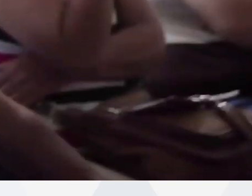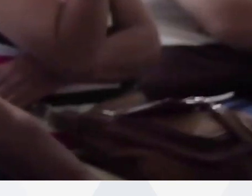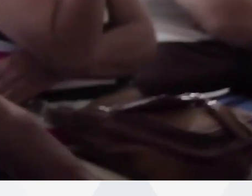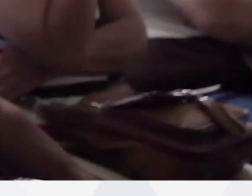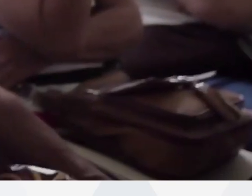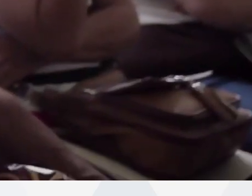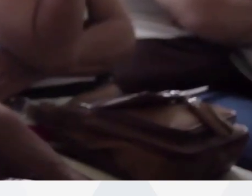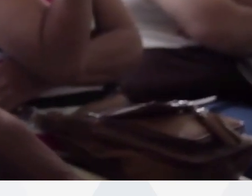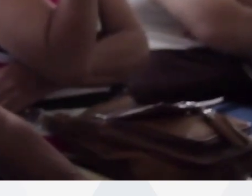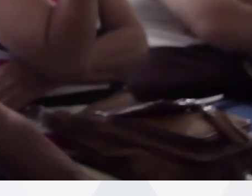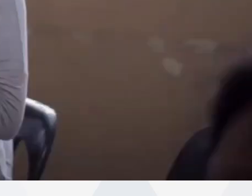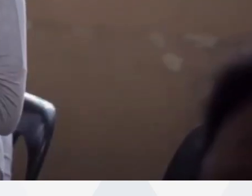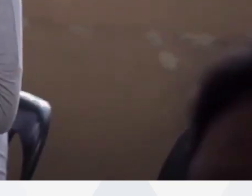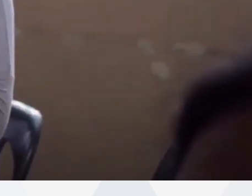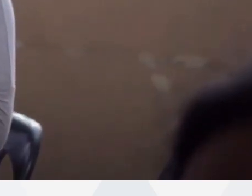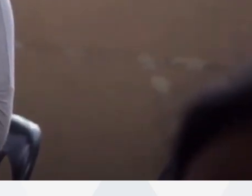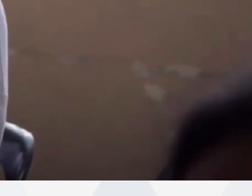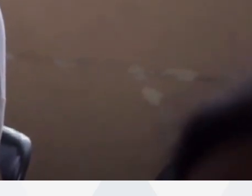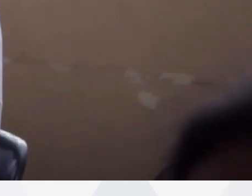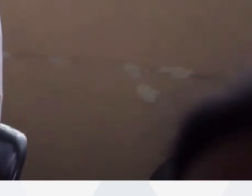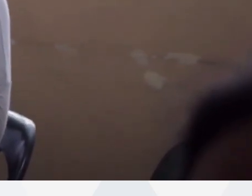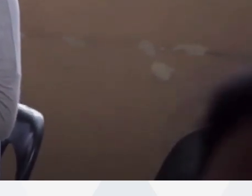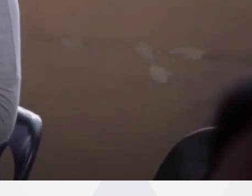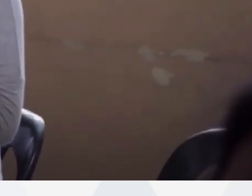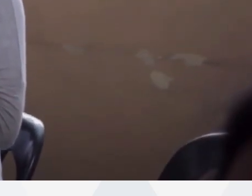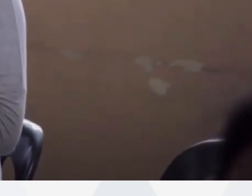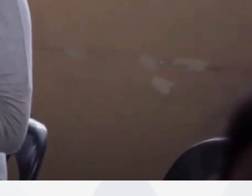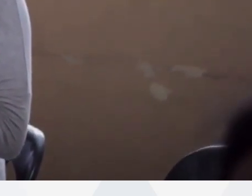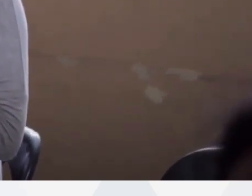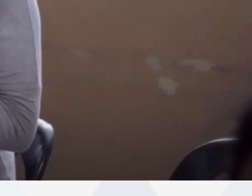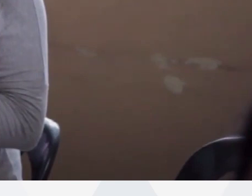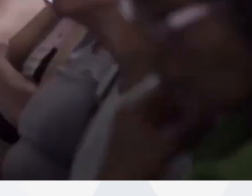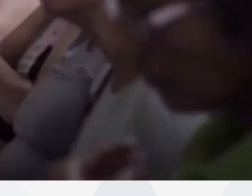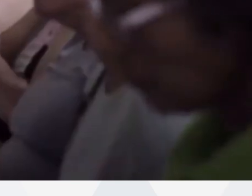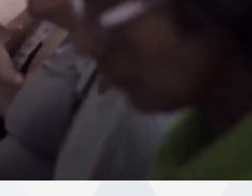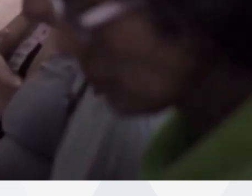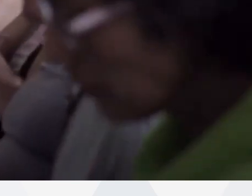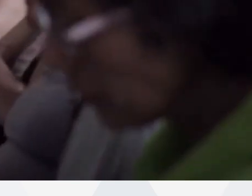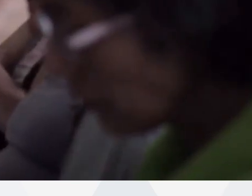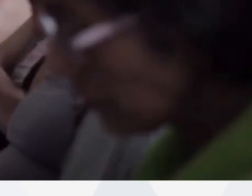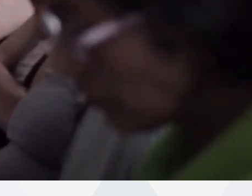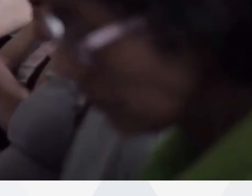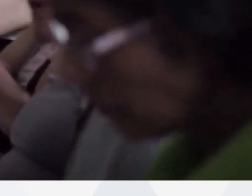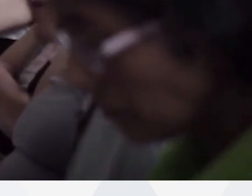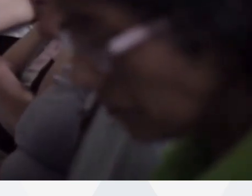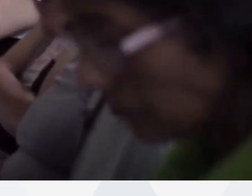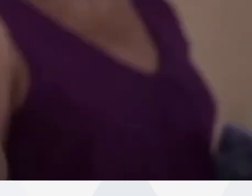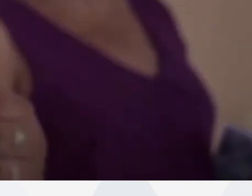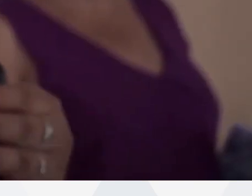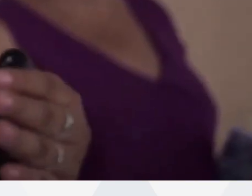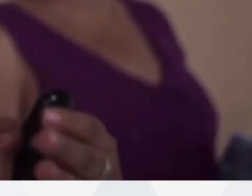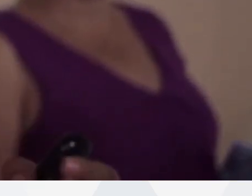riesgo. Sirve para que la gente tome conciencia y empiece